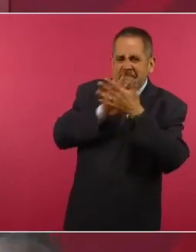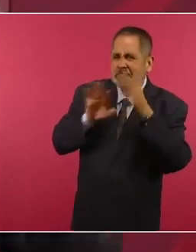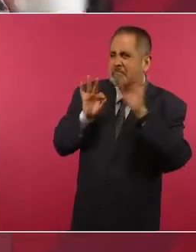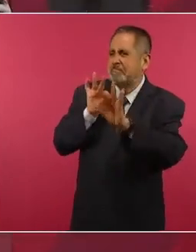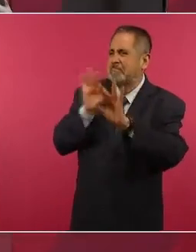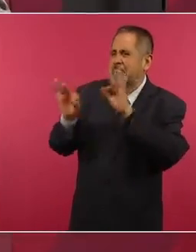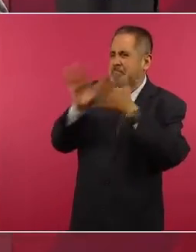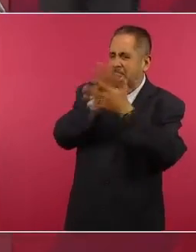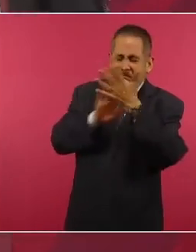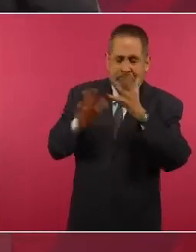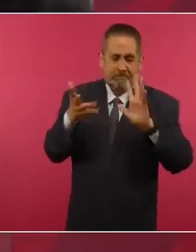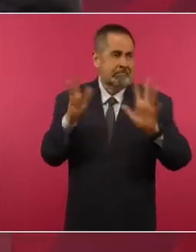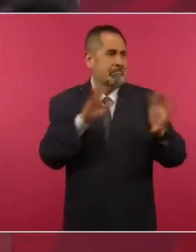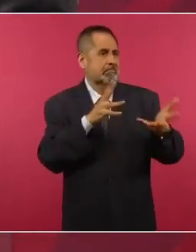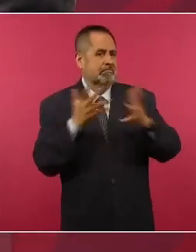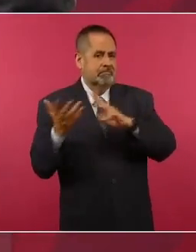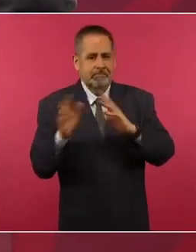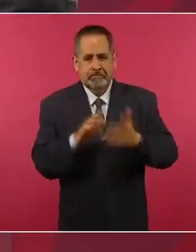y pueden